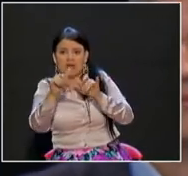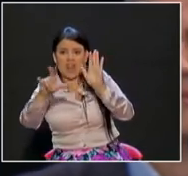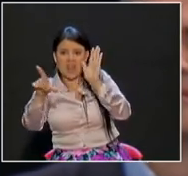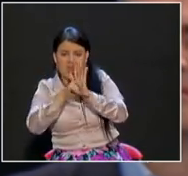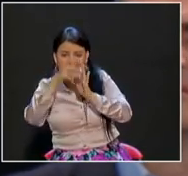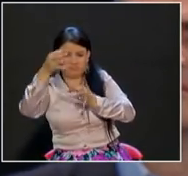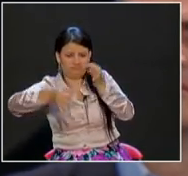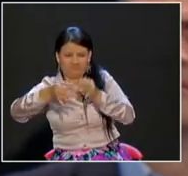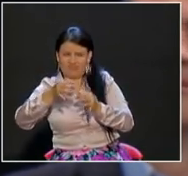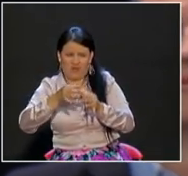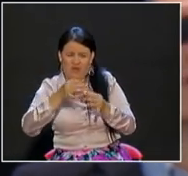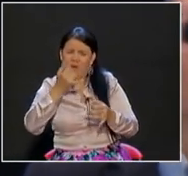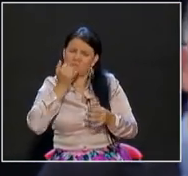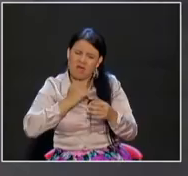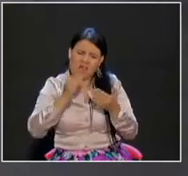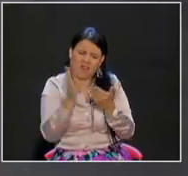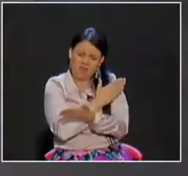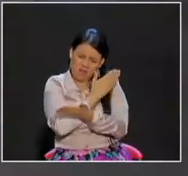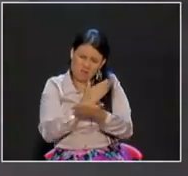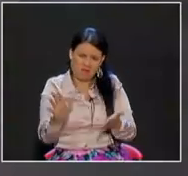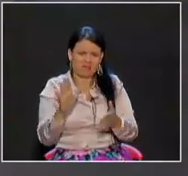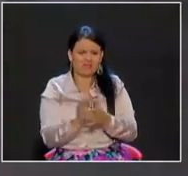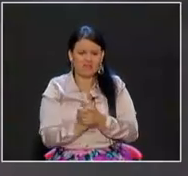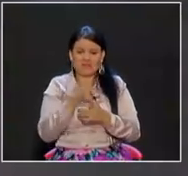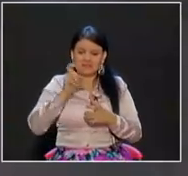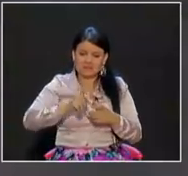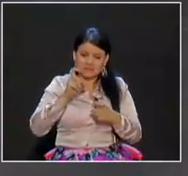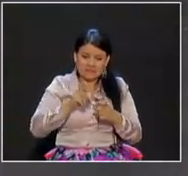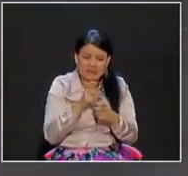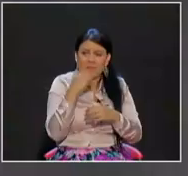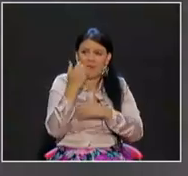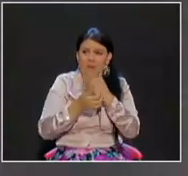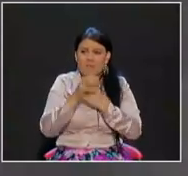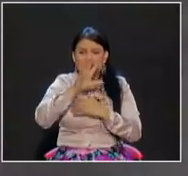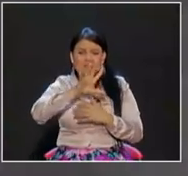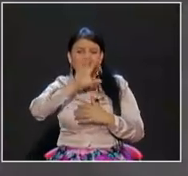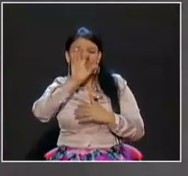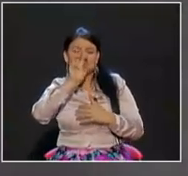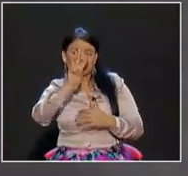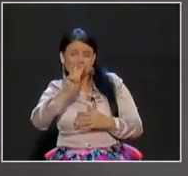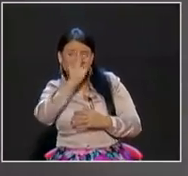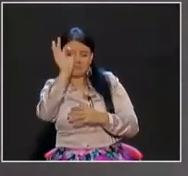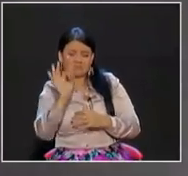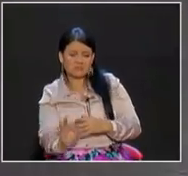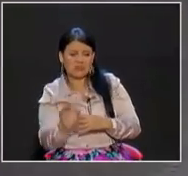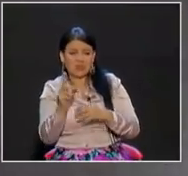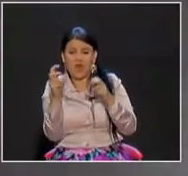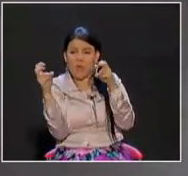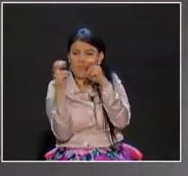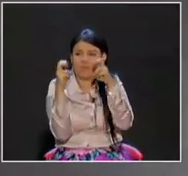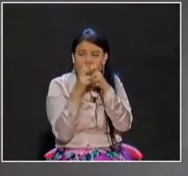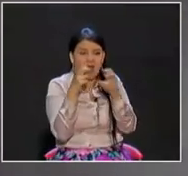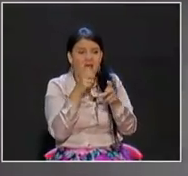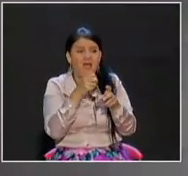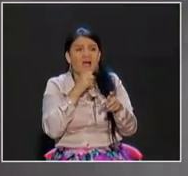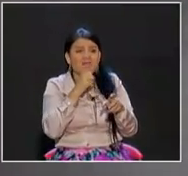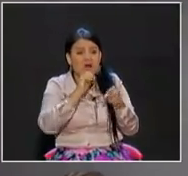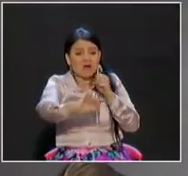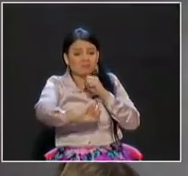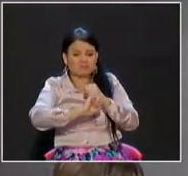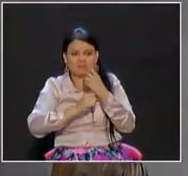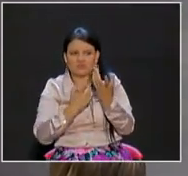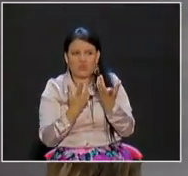36 por ciento general energía dedica a un 53 por ciento nos va a poner en un punto muy alto en el futuro